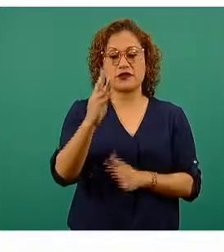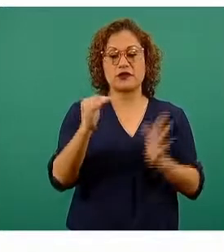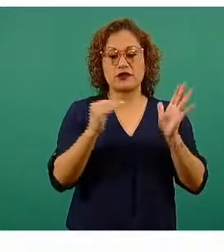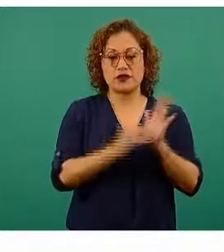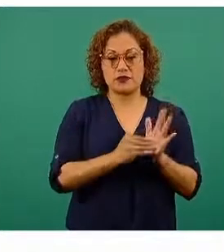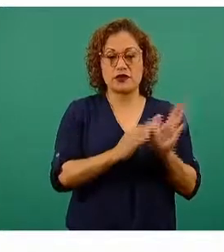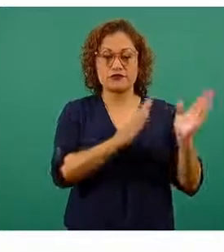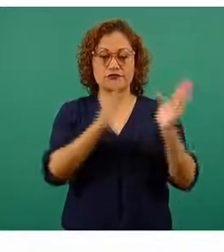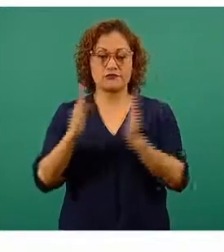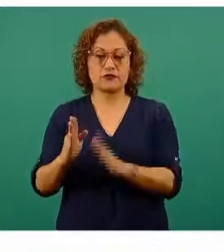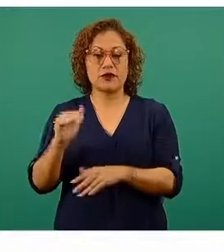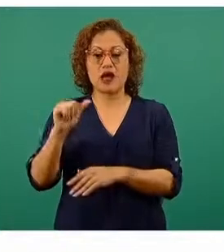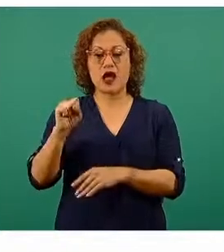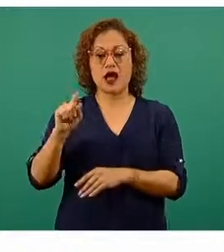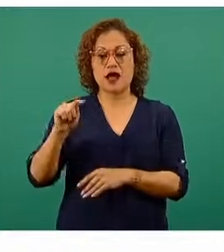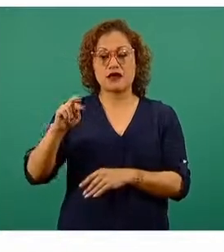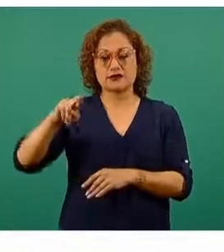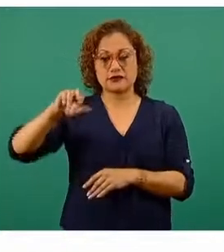3.590.000 casi de Astra,